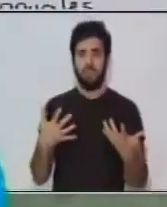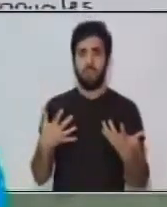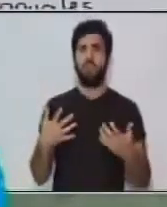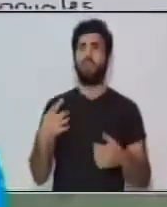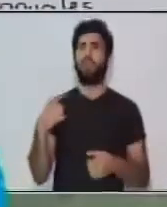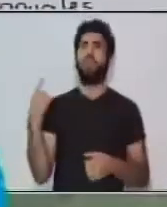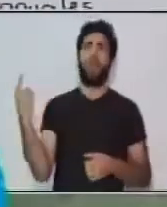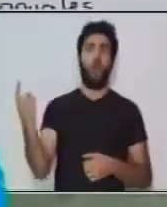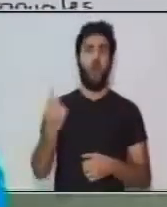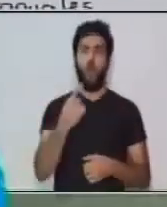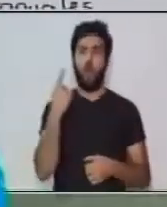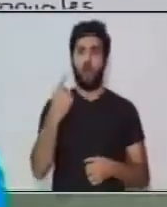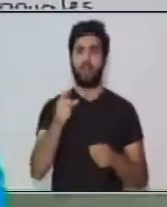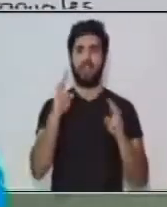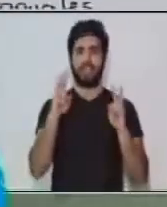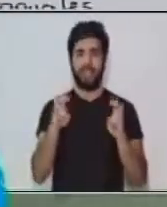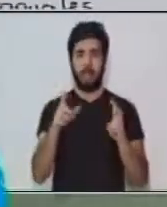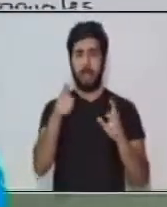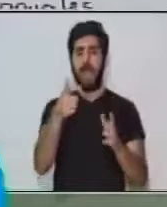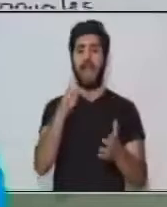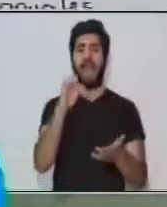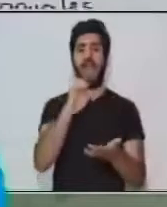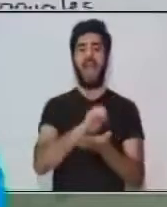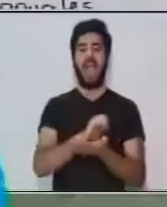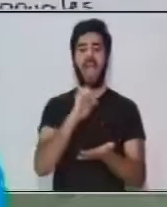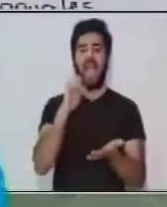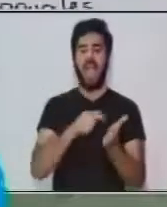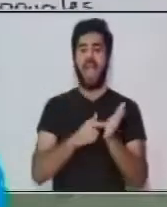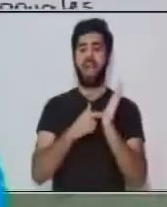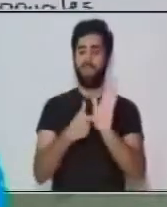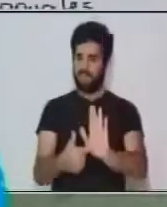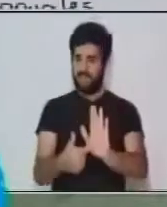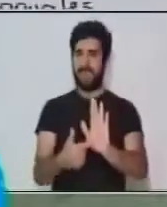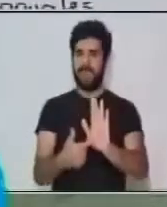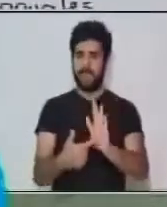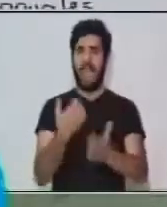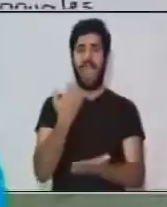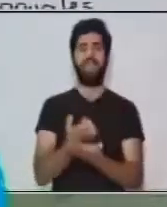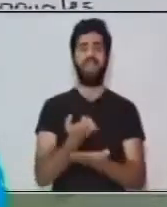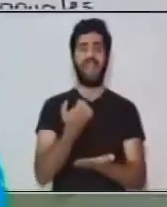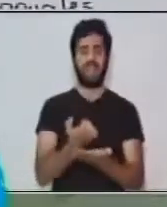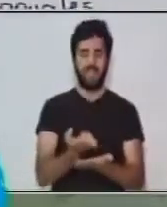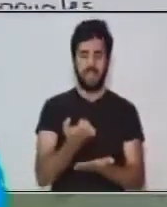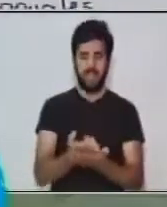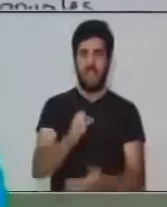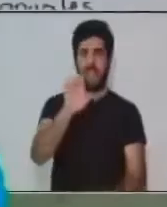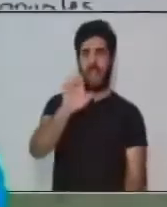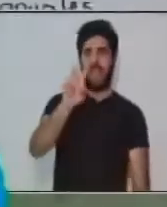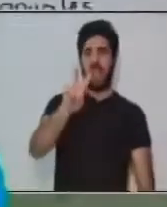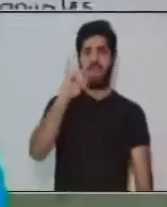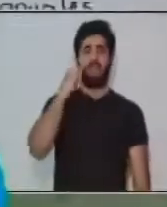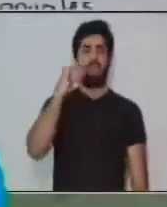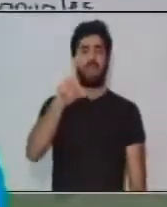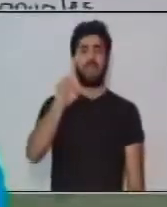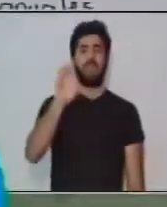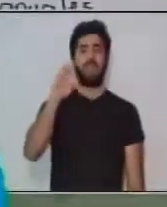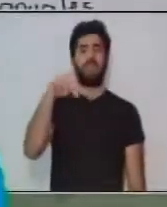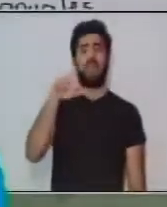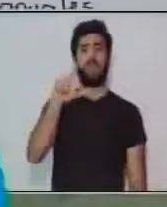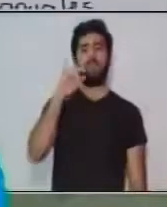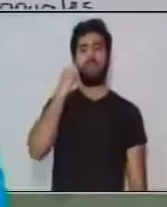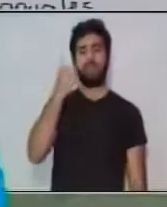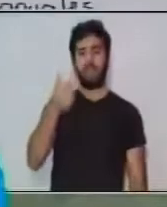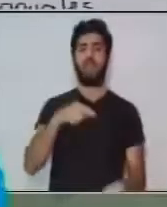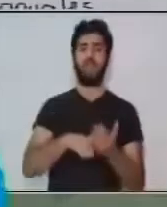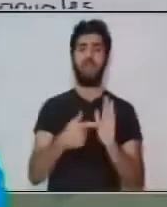aquello que sea un tipo de evidencia. Comúnmente esta fuente de información no tanto nosotros las tomamos